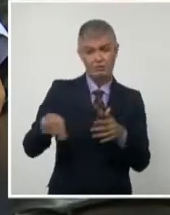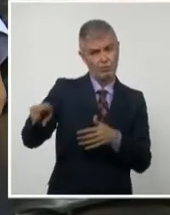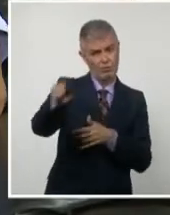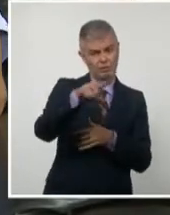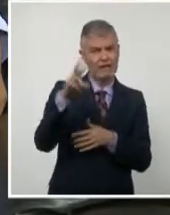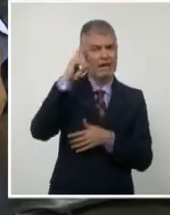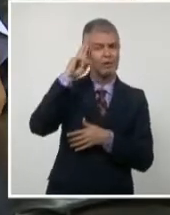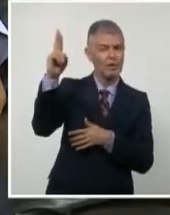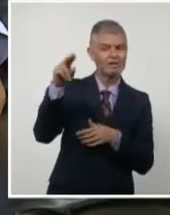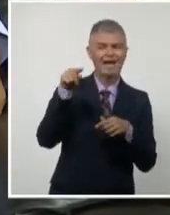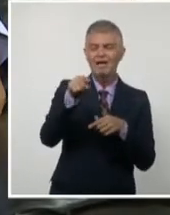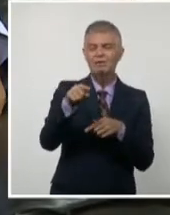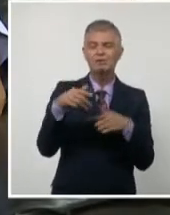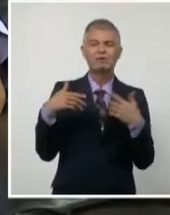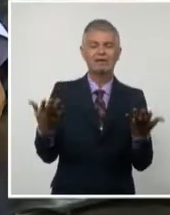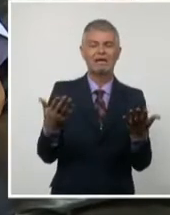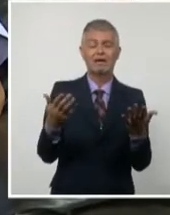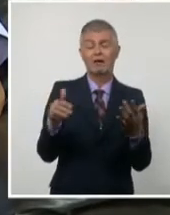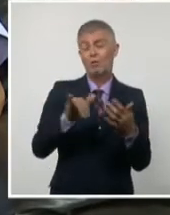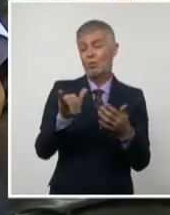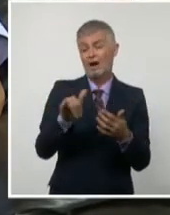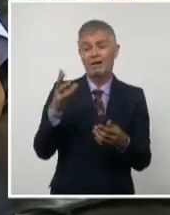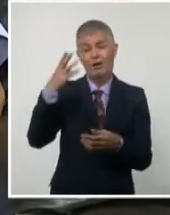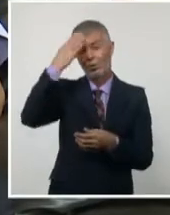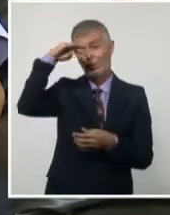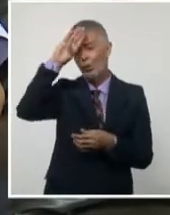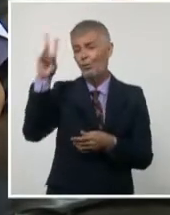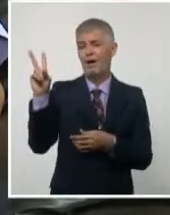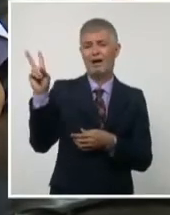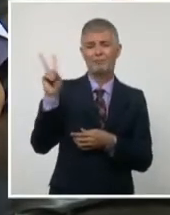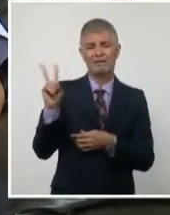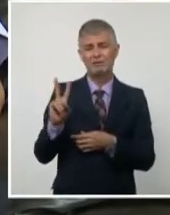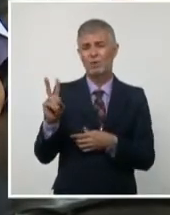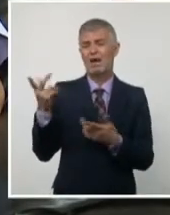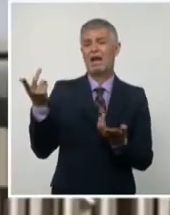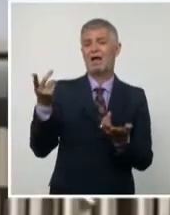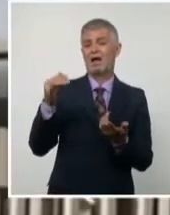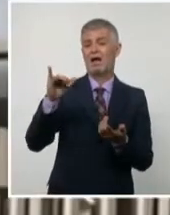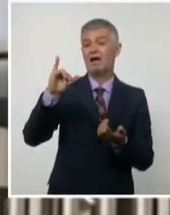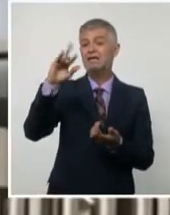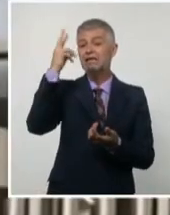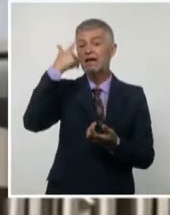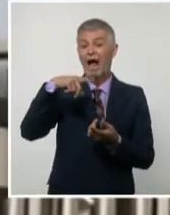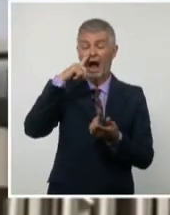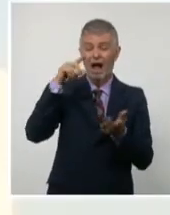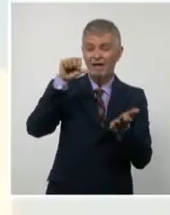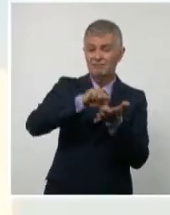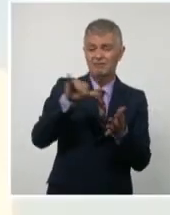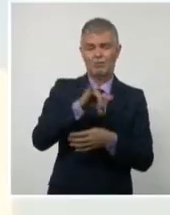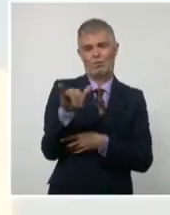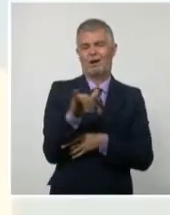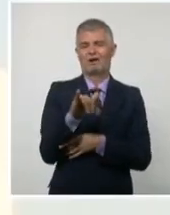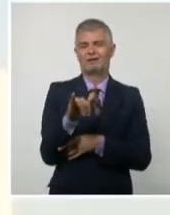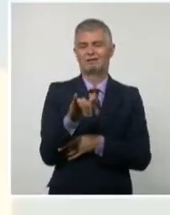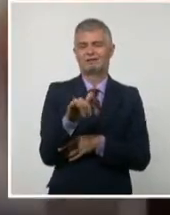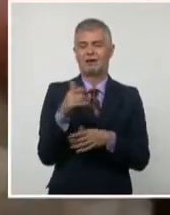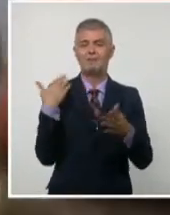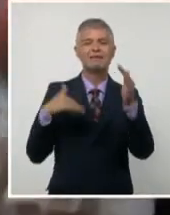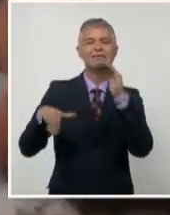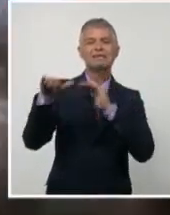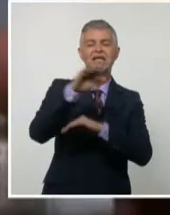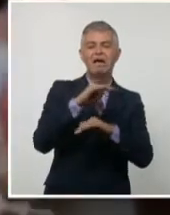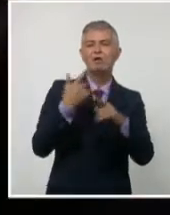esto tiene que ver mucho con lo que está sucediendo en Cuba, con lo que sucede en Venezuela, con lo que sucede en Irán, por ejemplo. El Ministerio de Asuntos Exteriores de Siria